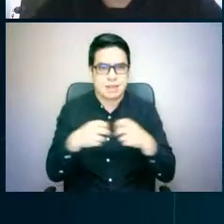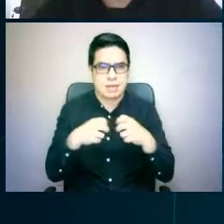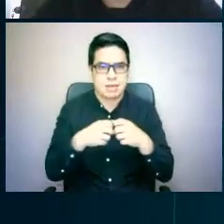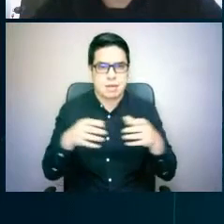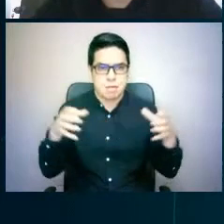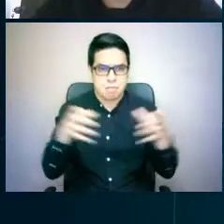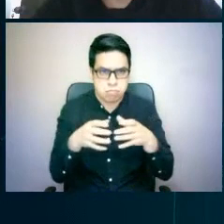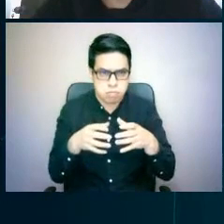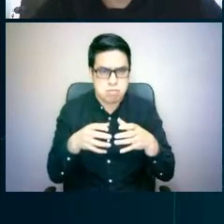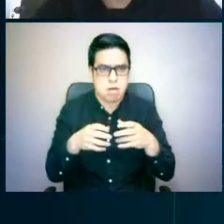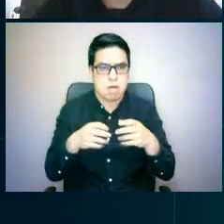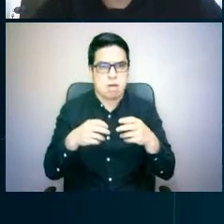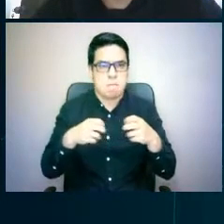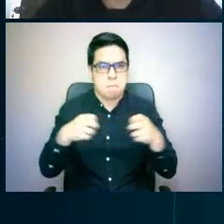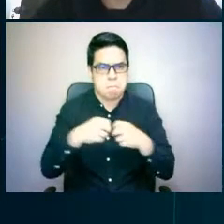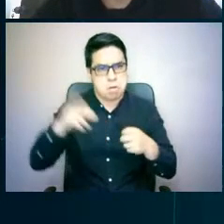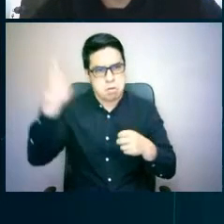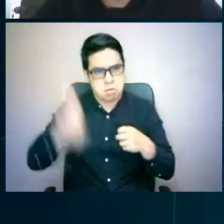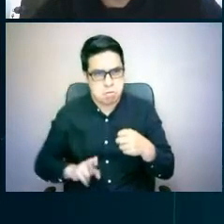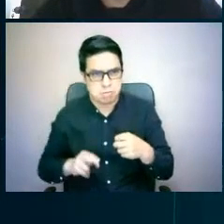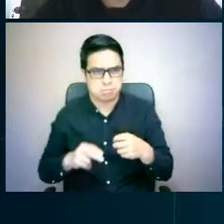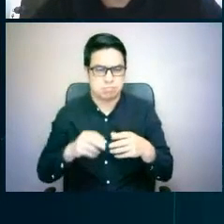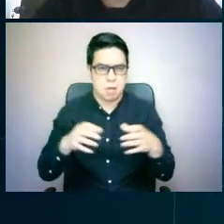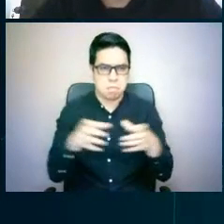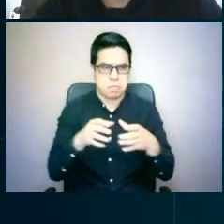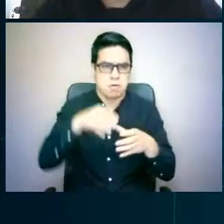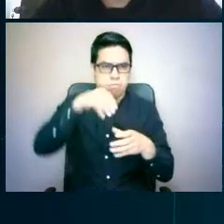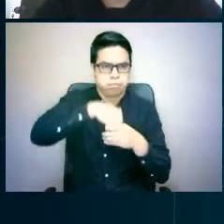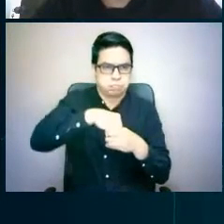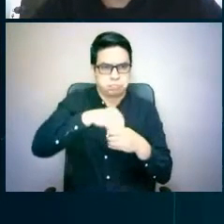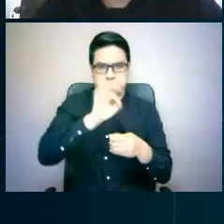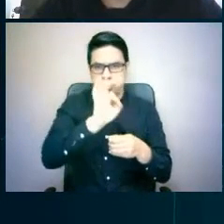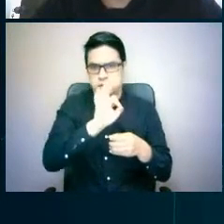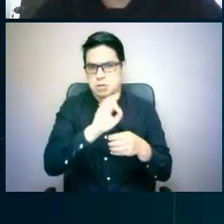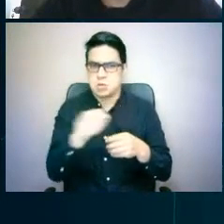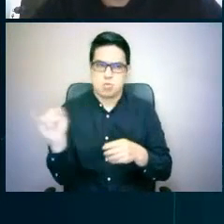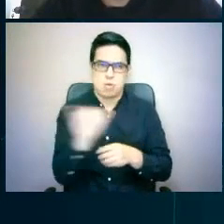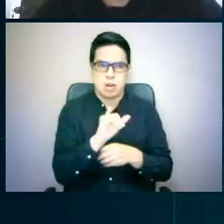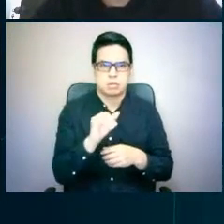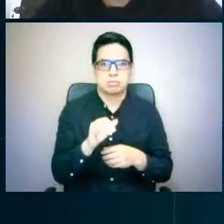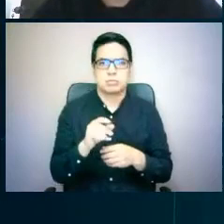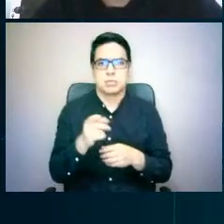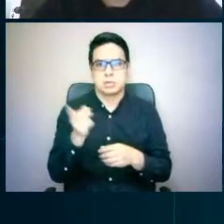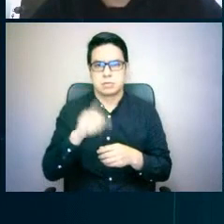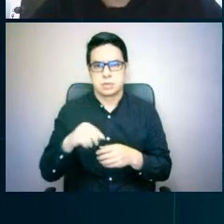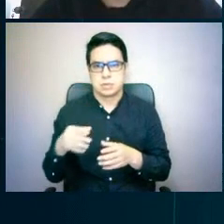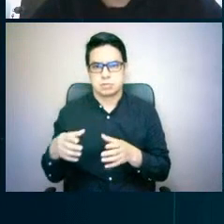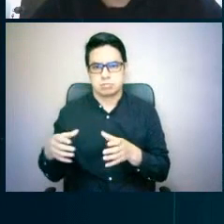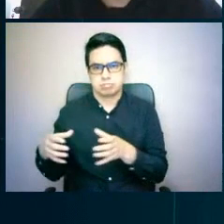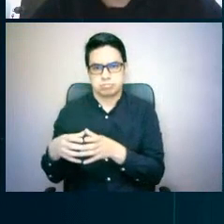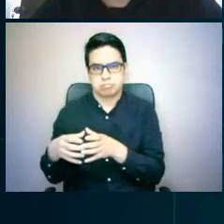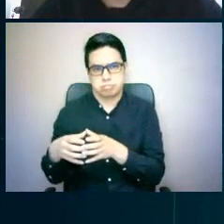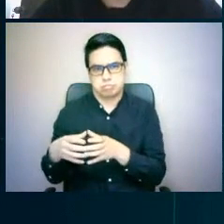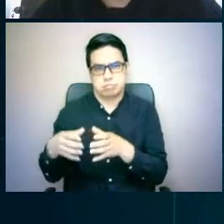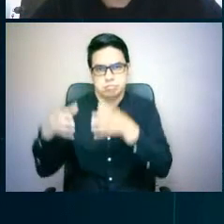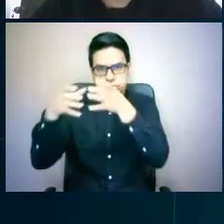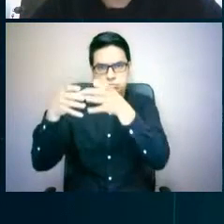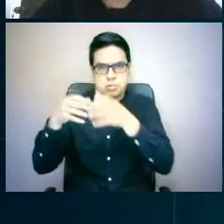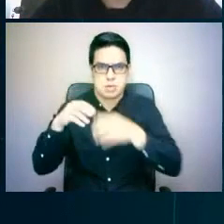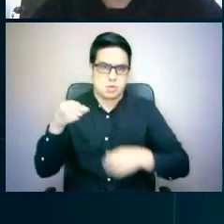de corriente como de tensión y tendríamos la llegada del cable. Cabe resaltar